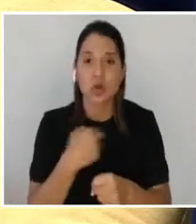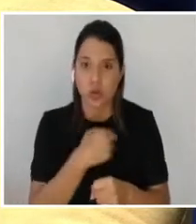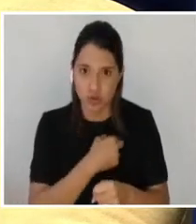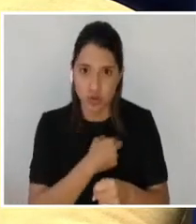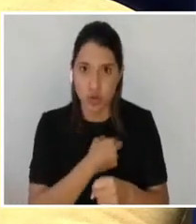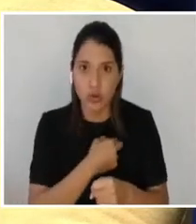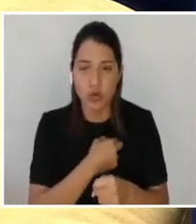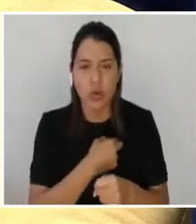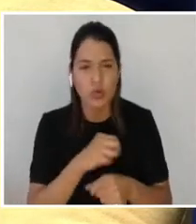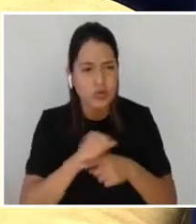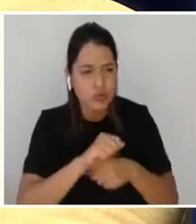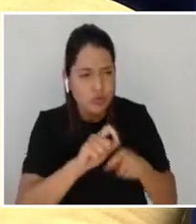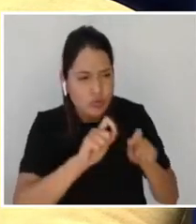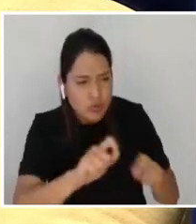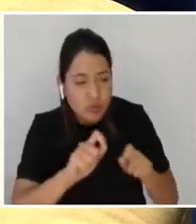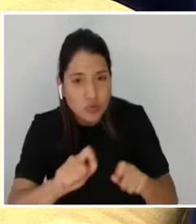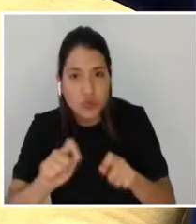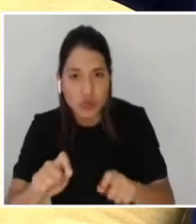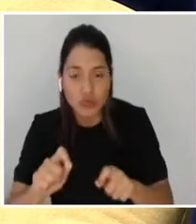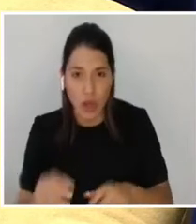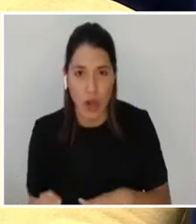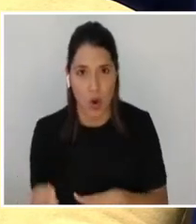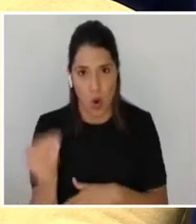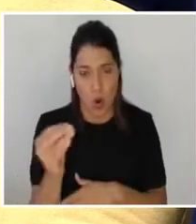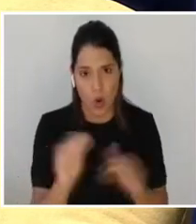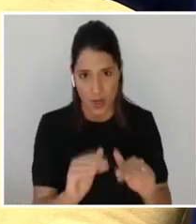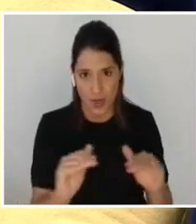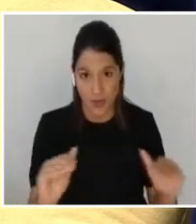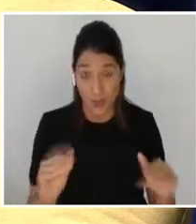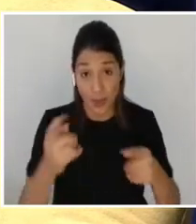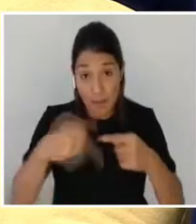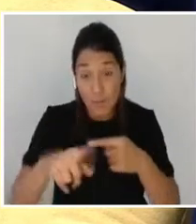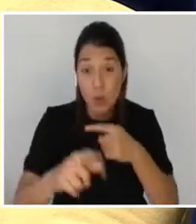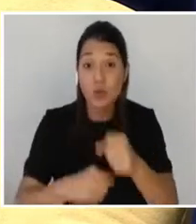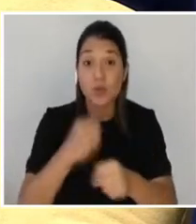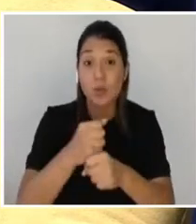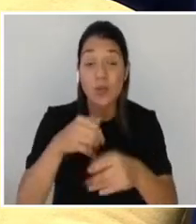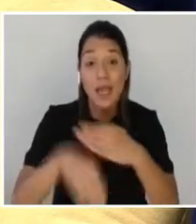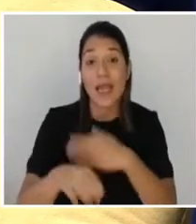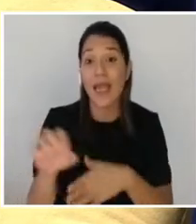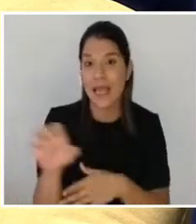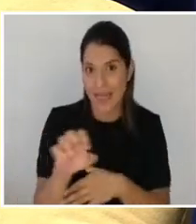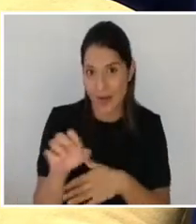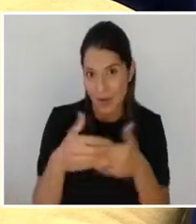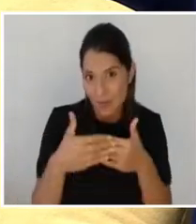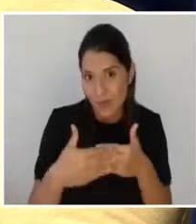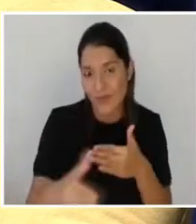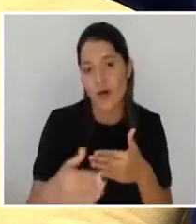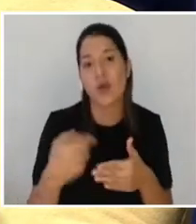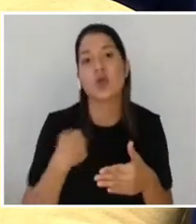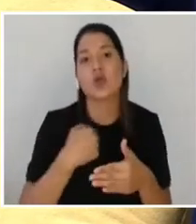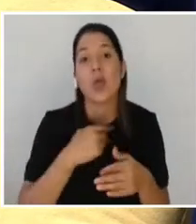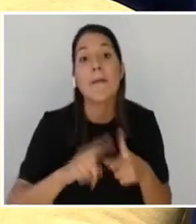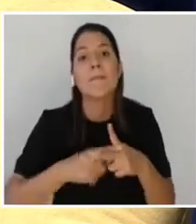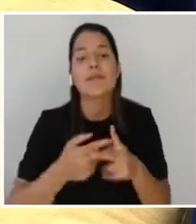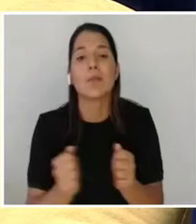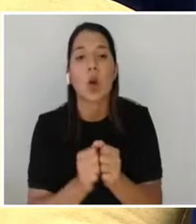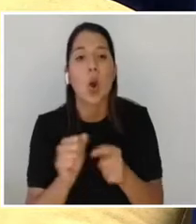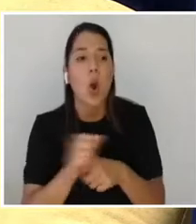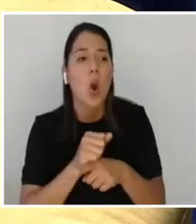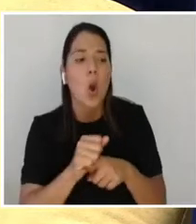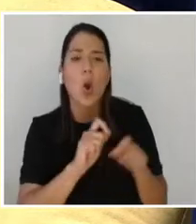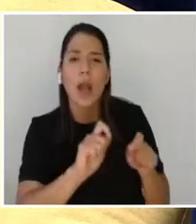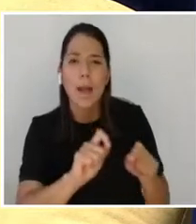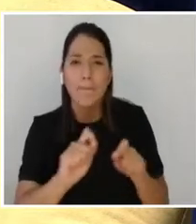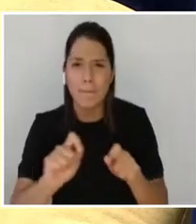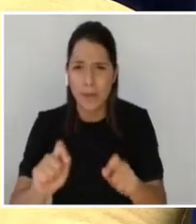capacitaciones a los chicos. El siguiente año, en el mes de enero en adelante, vamos a dar las capacitaciones. ¿Por qué se dan presenciales